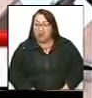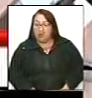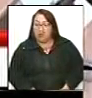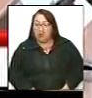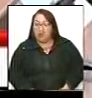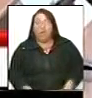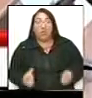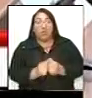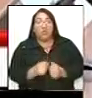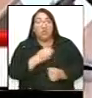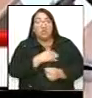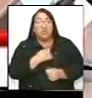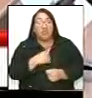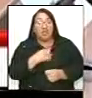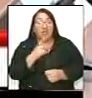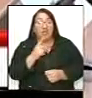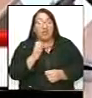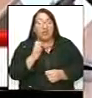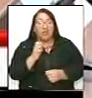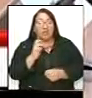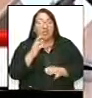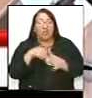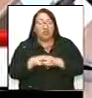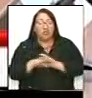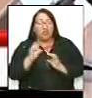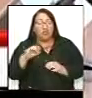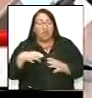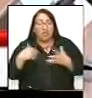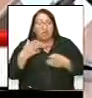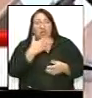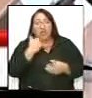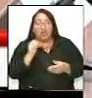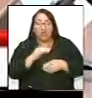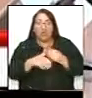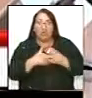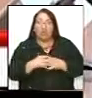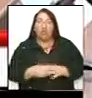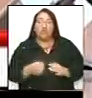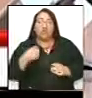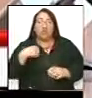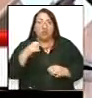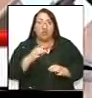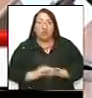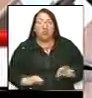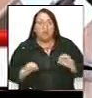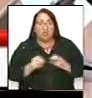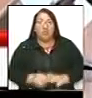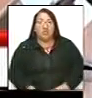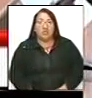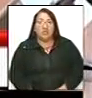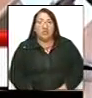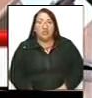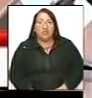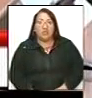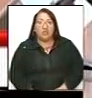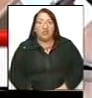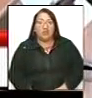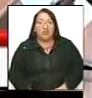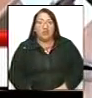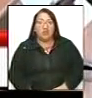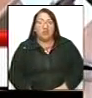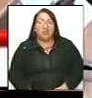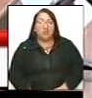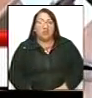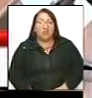básicamente lo que nosotros pretendemos es mejorar las prestaciones digamos sociales básicamente de alimentación